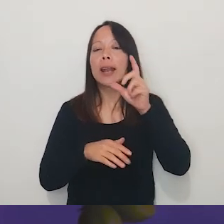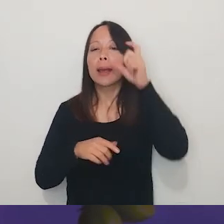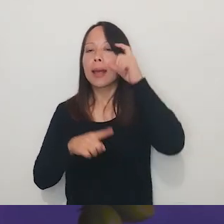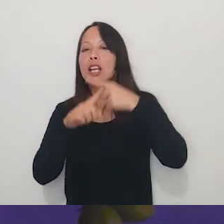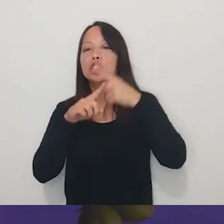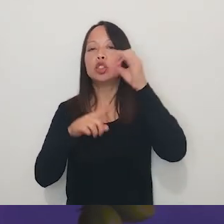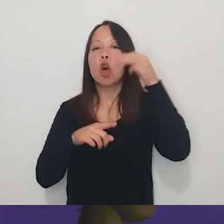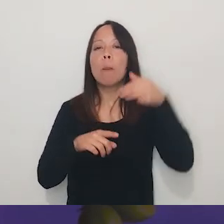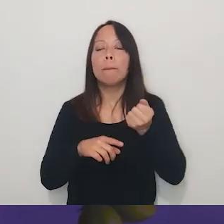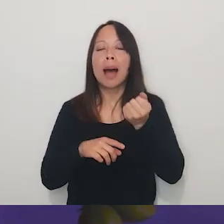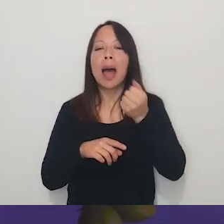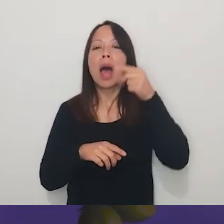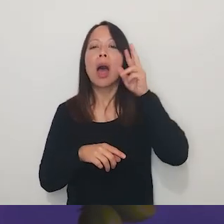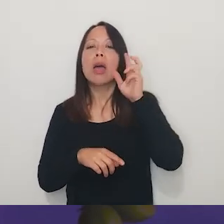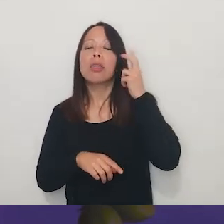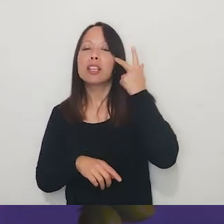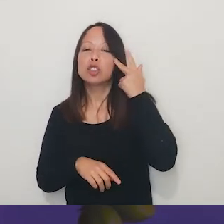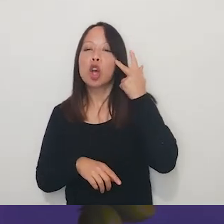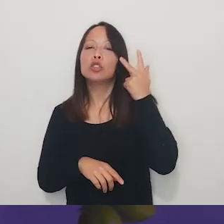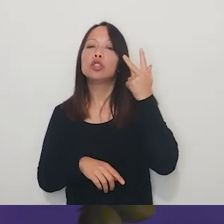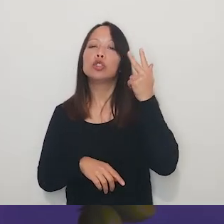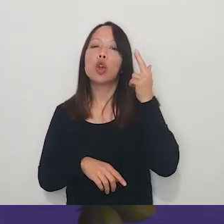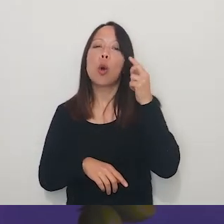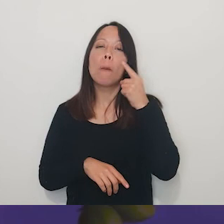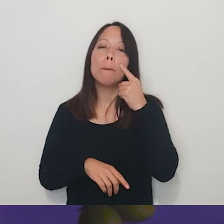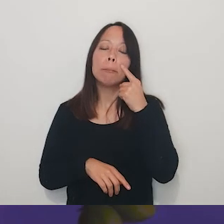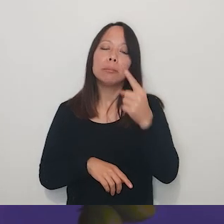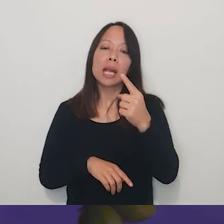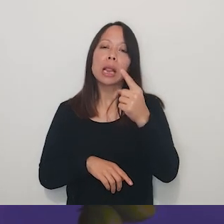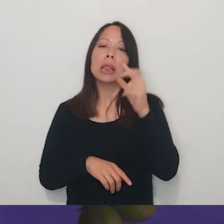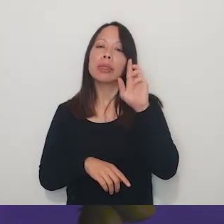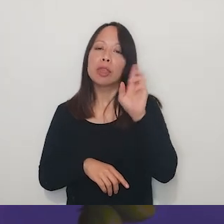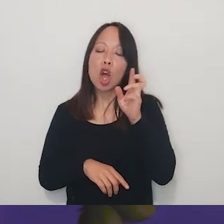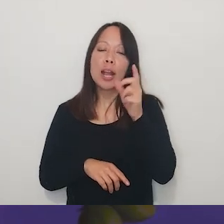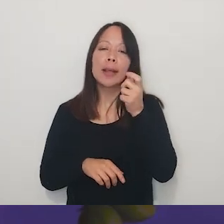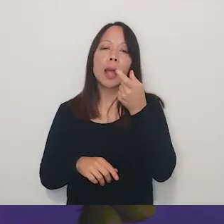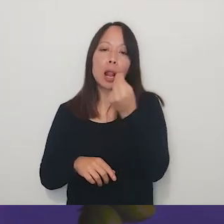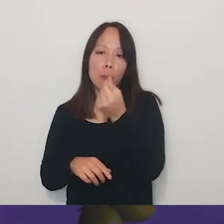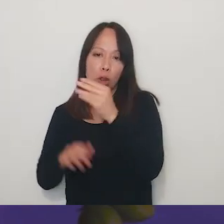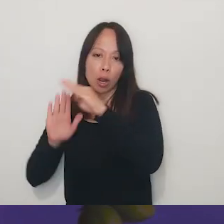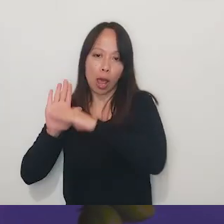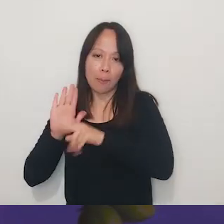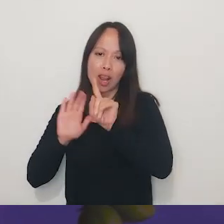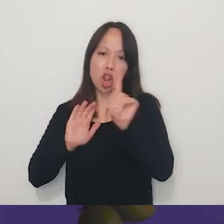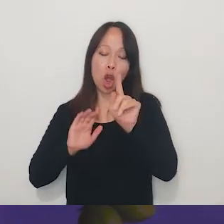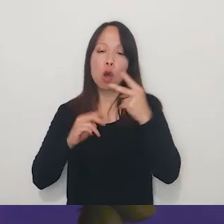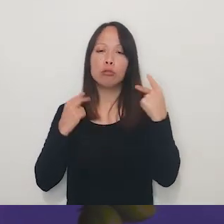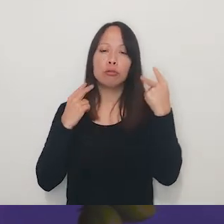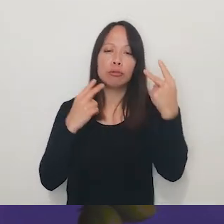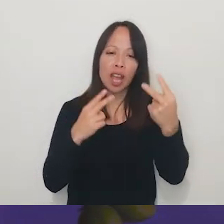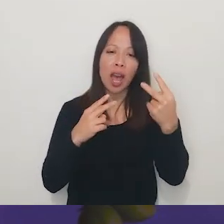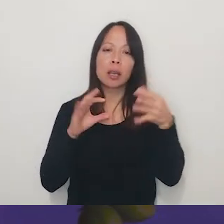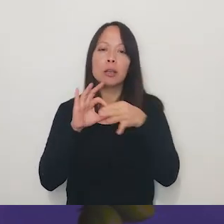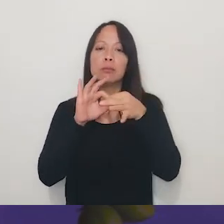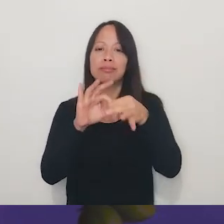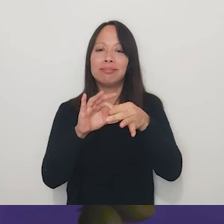era de $18.000. Obviamente no es el costo del exoma, es el costo de este programa, que hay viaje, hay un montón de gente pensando,